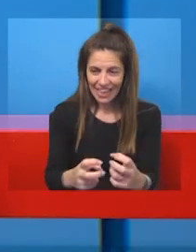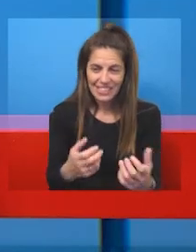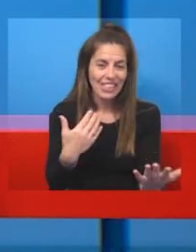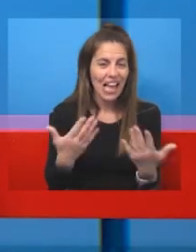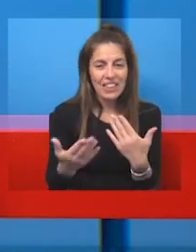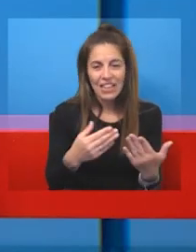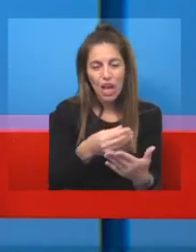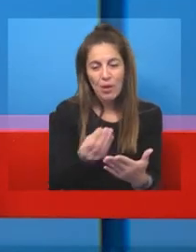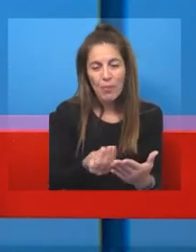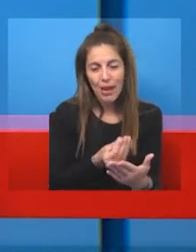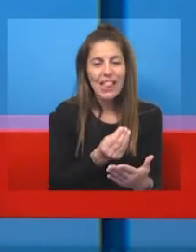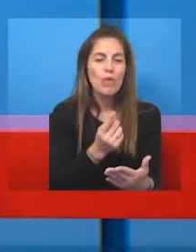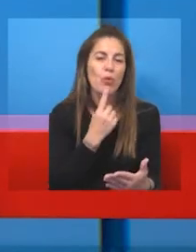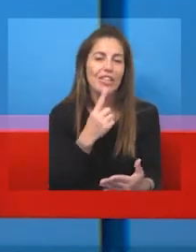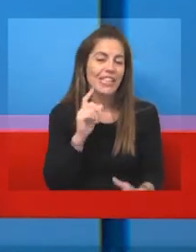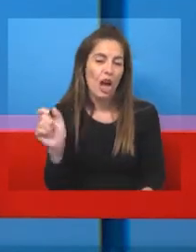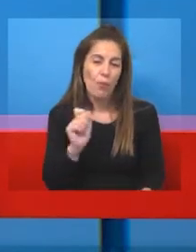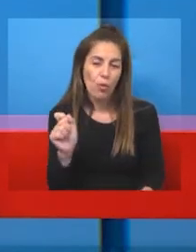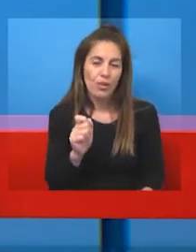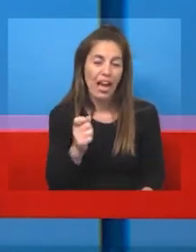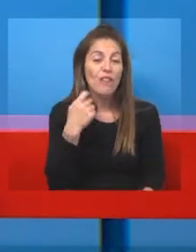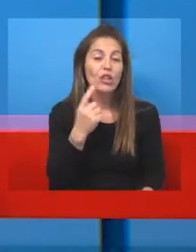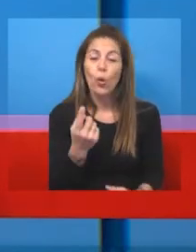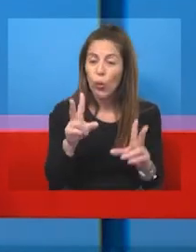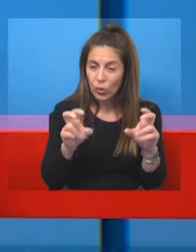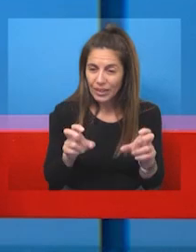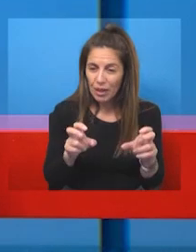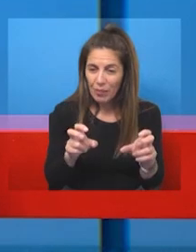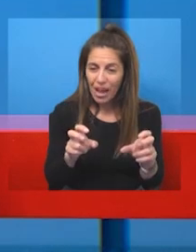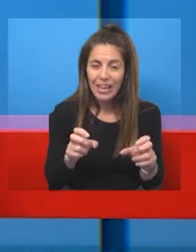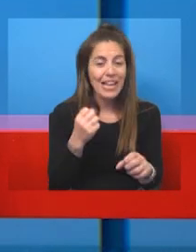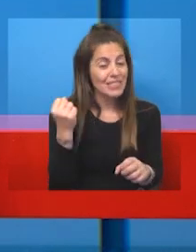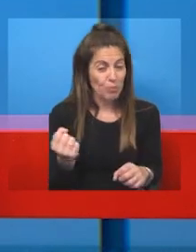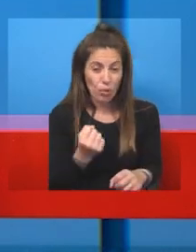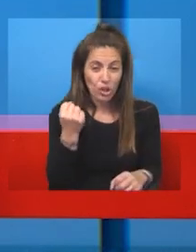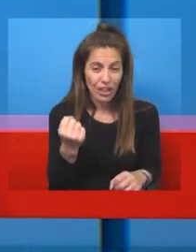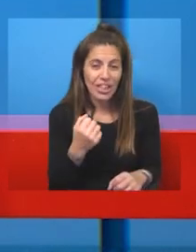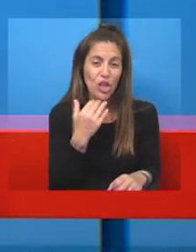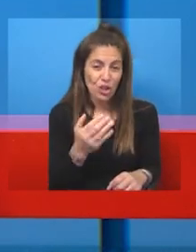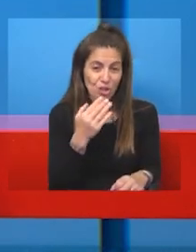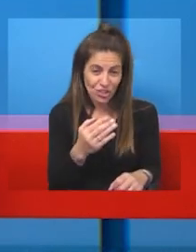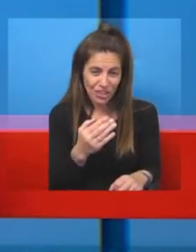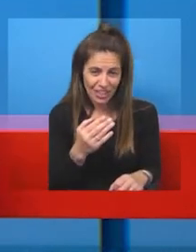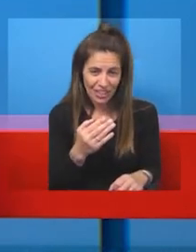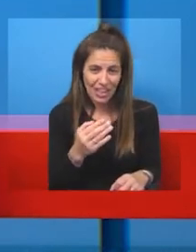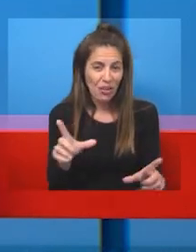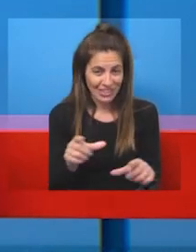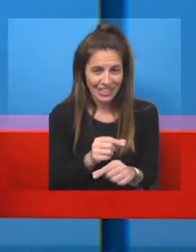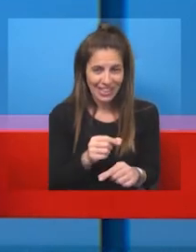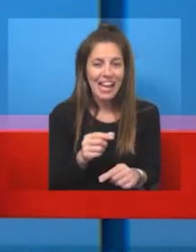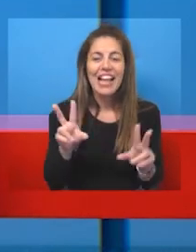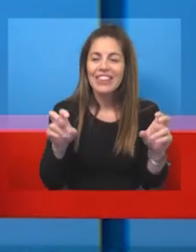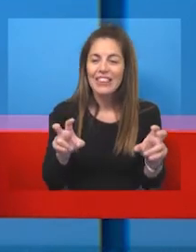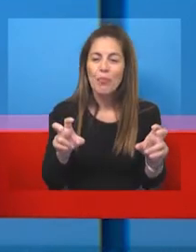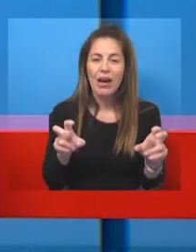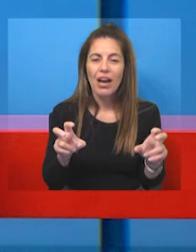diagramar política pública en conjunto y que y nos quedó un tema que es sumamente importante no sé si te veo vas a cerrar que es el tema